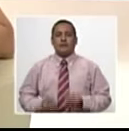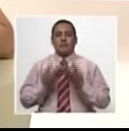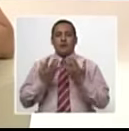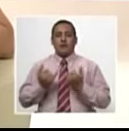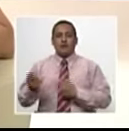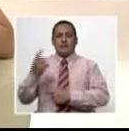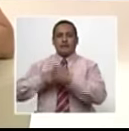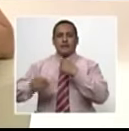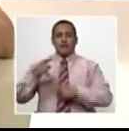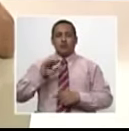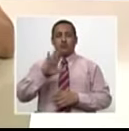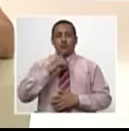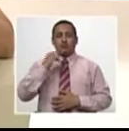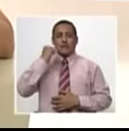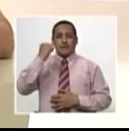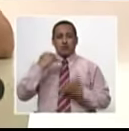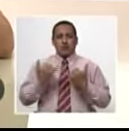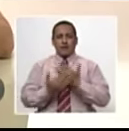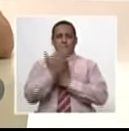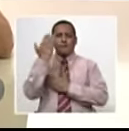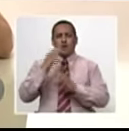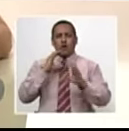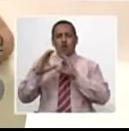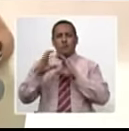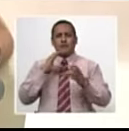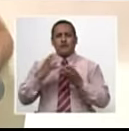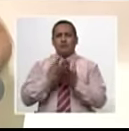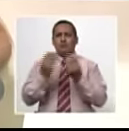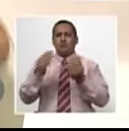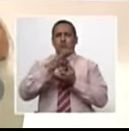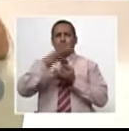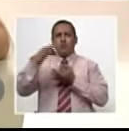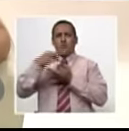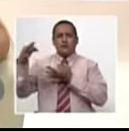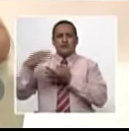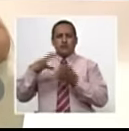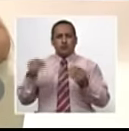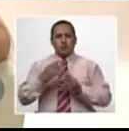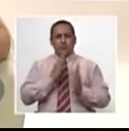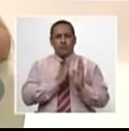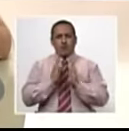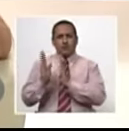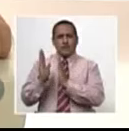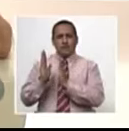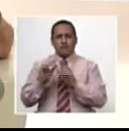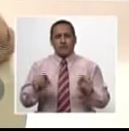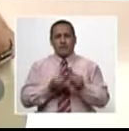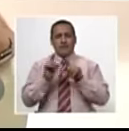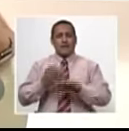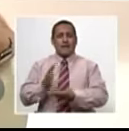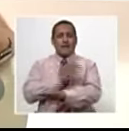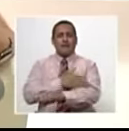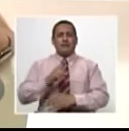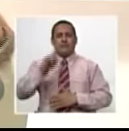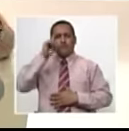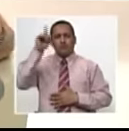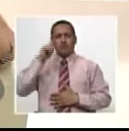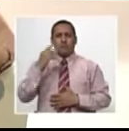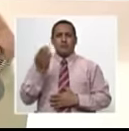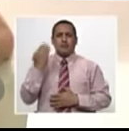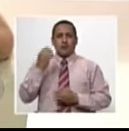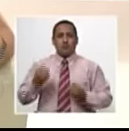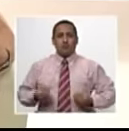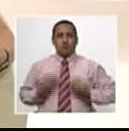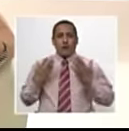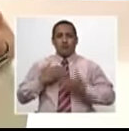Estamos ya de regreso en Tus Derechos esta mañana conversando acerca de la descentralización, este proceso que se creó con mucho